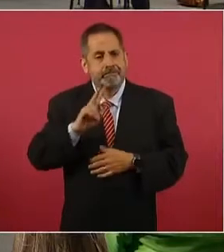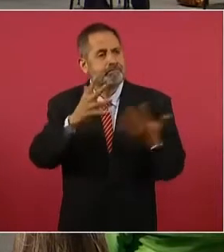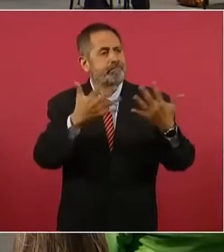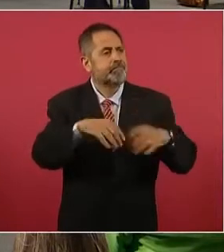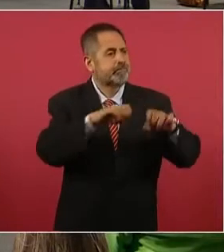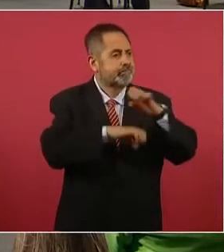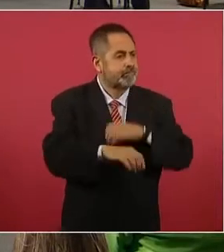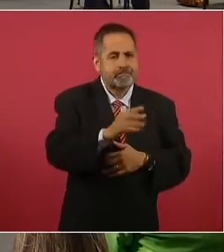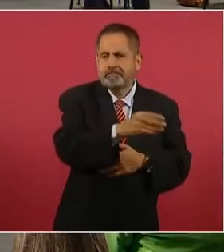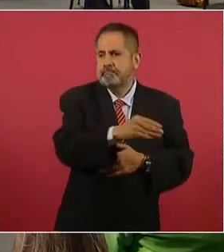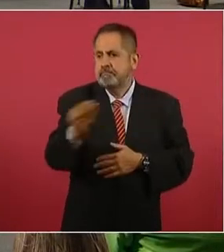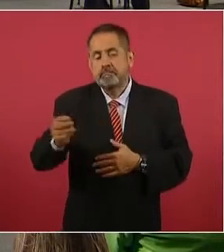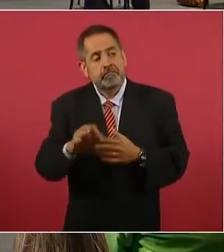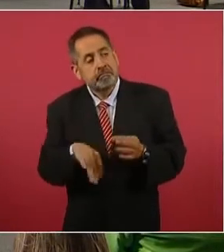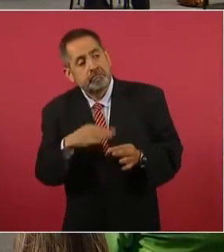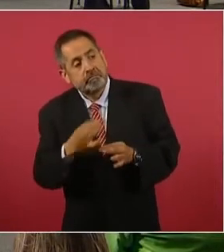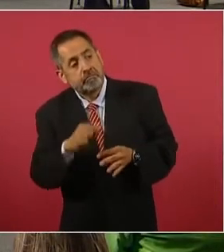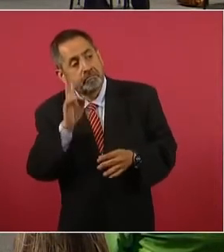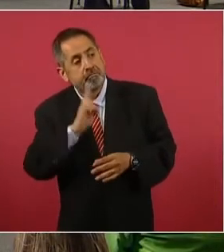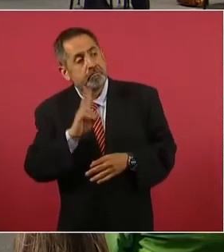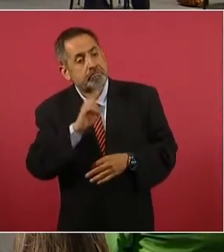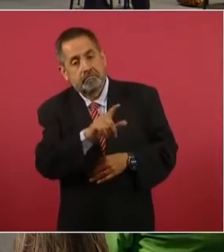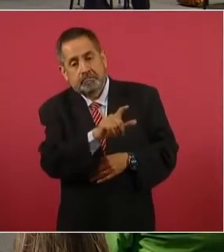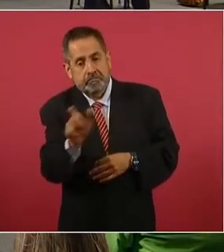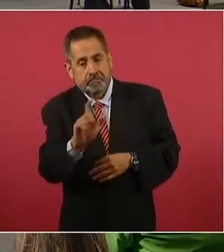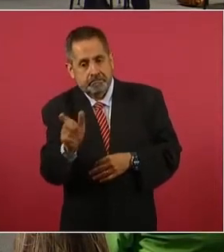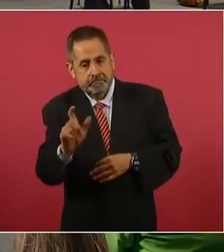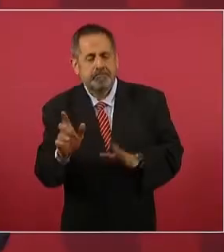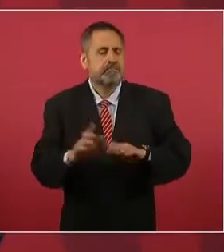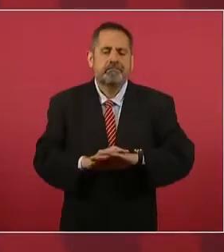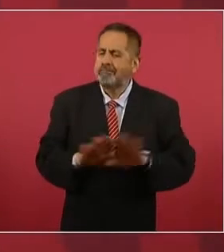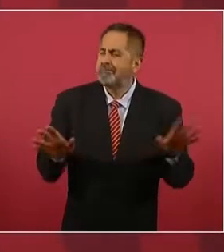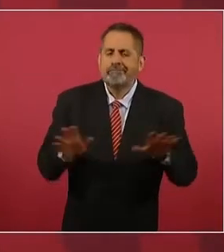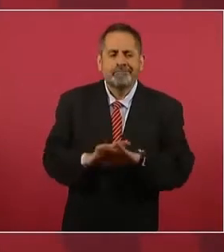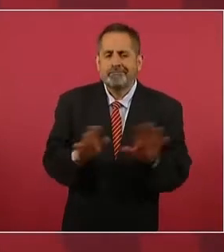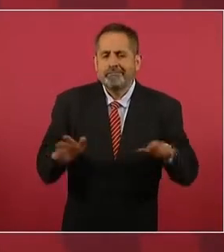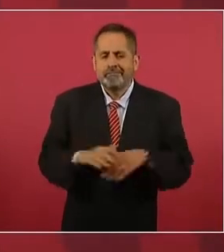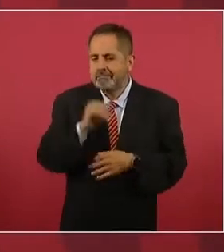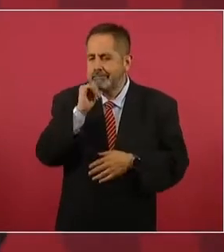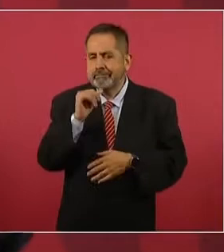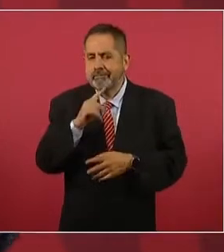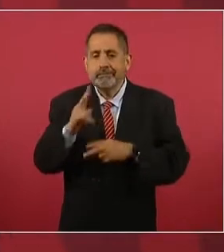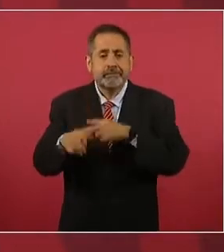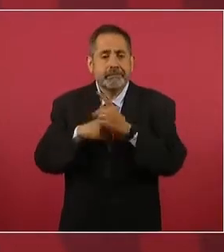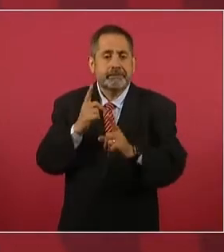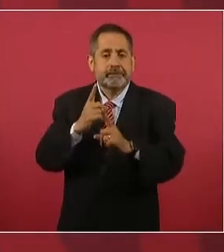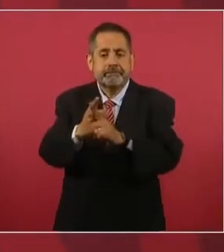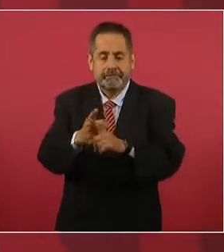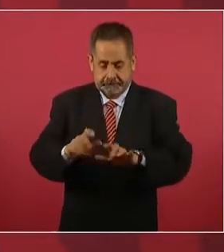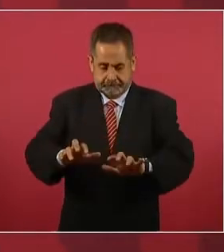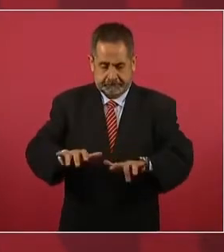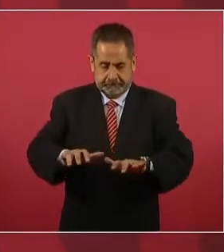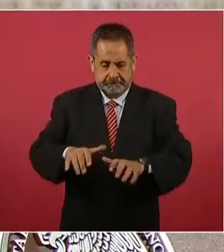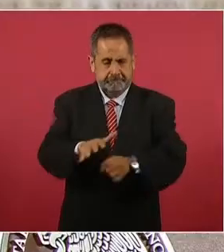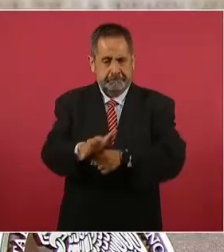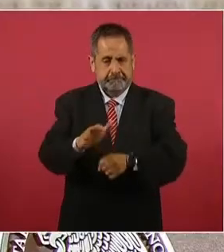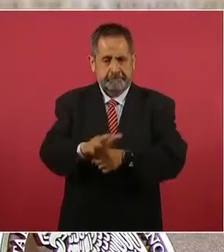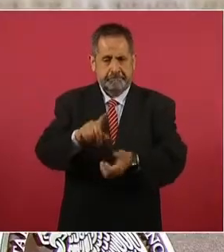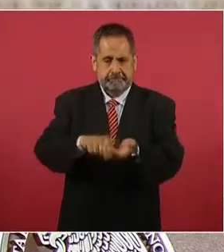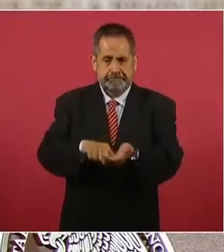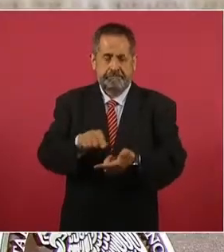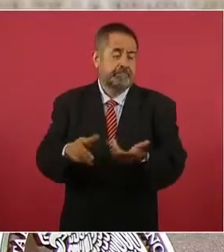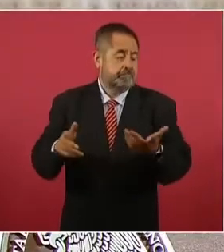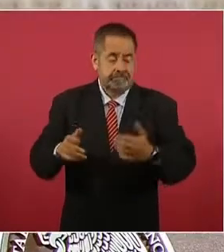estaban contratando cumplía sus responsabilidades de la Seguridad Social. Eso ya se eliminó también ya se puede hacer de manera automática.